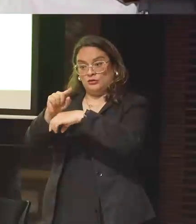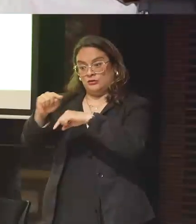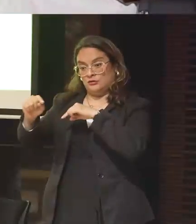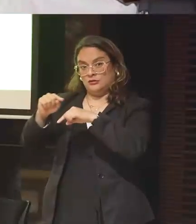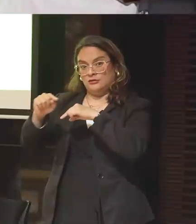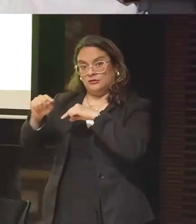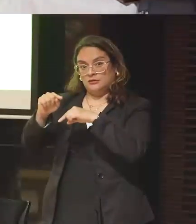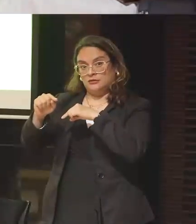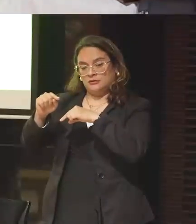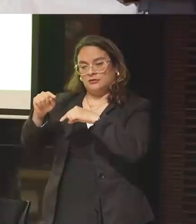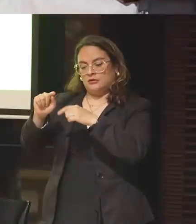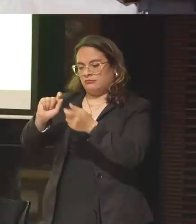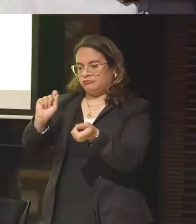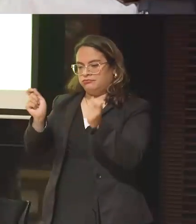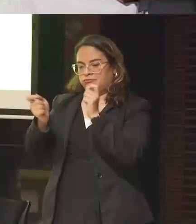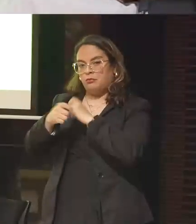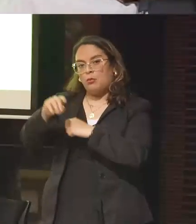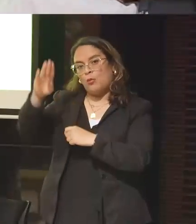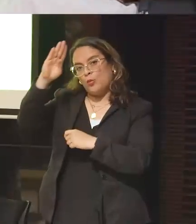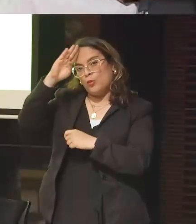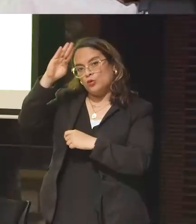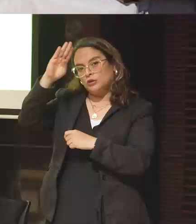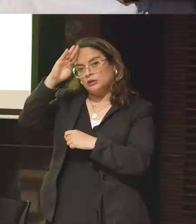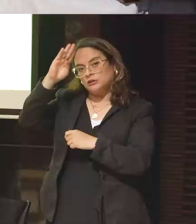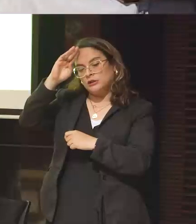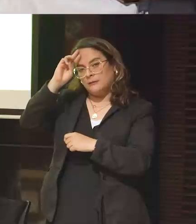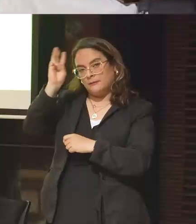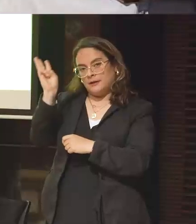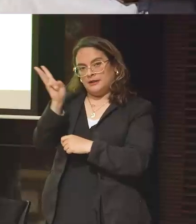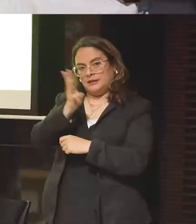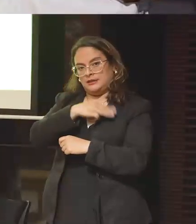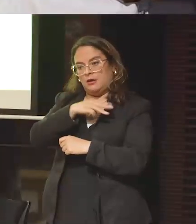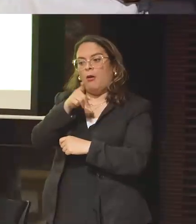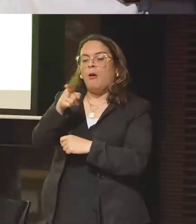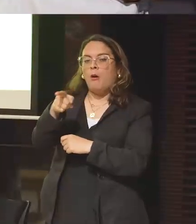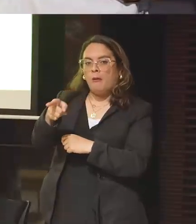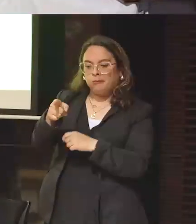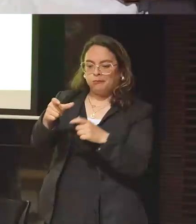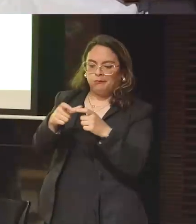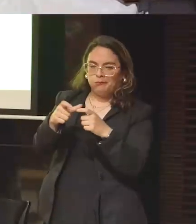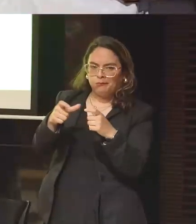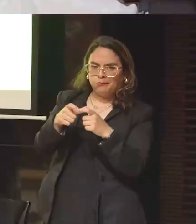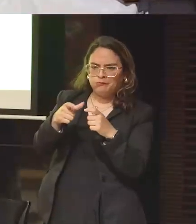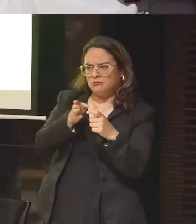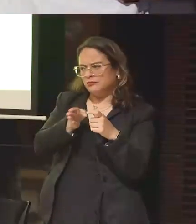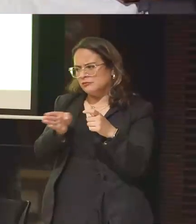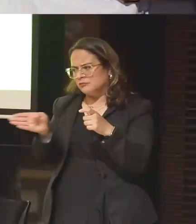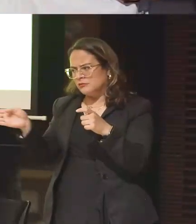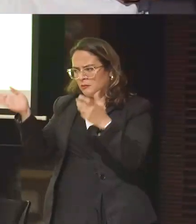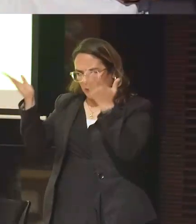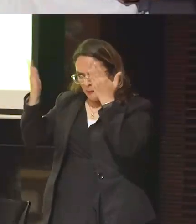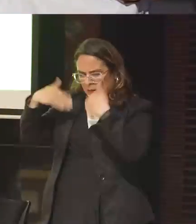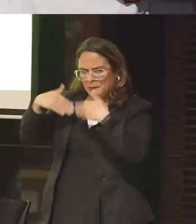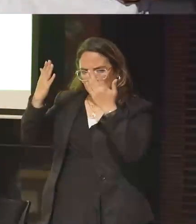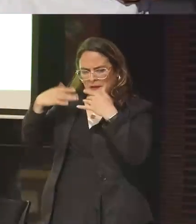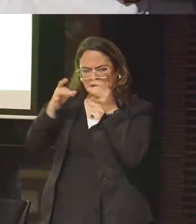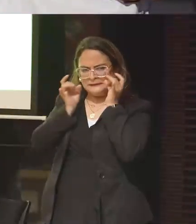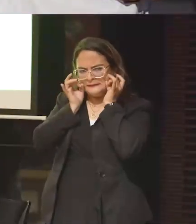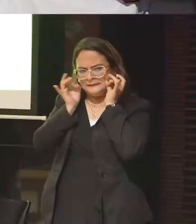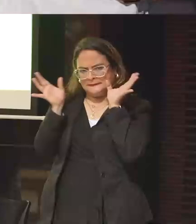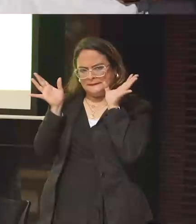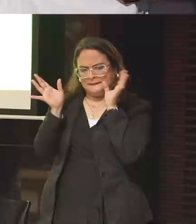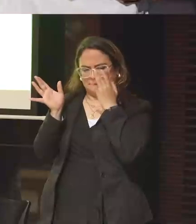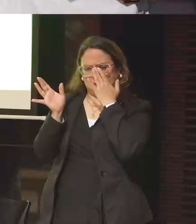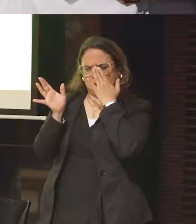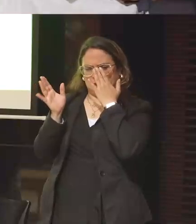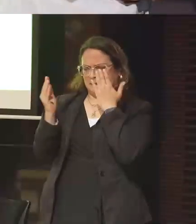un batallón de la policía, donde la gente iba a sacar su tarjeta militar, pero detrás se encontraban toda clase de cosas tremendas. Y entonces empieza a